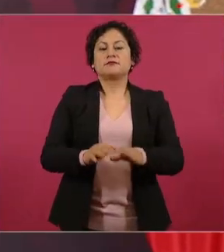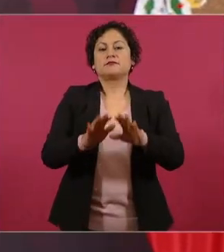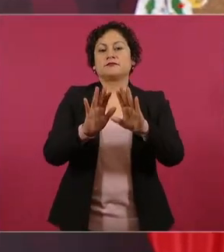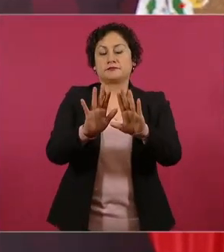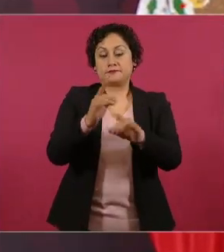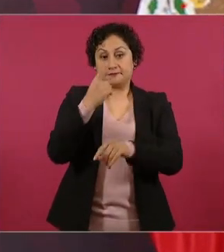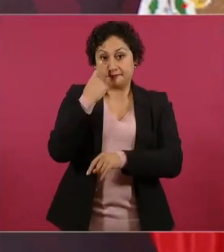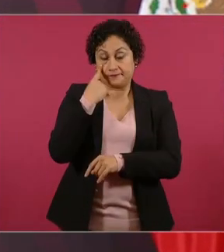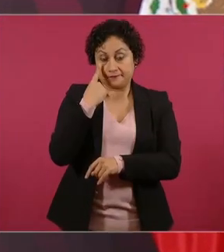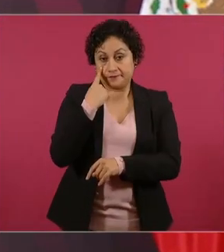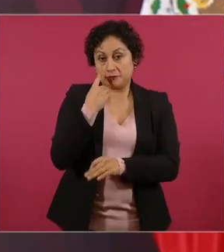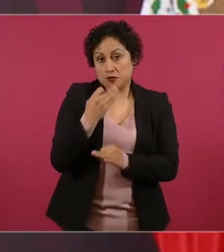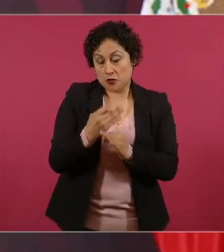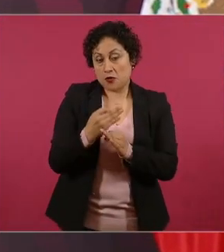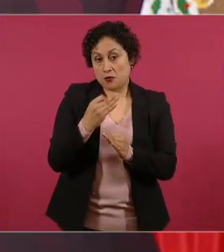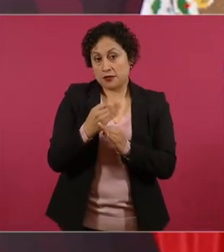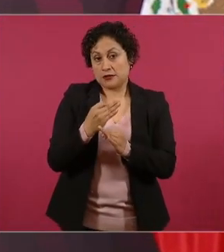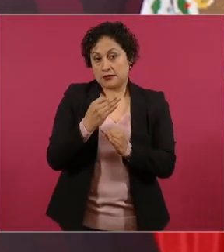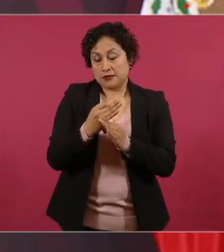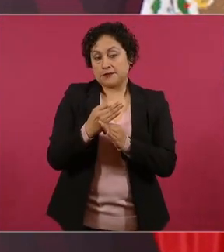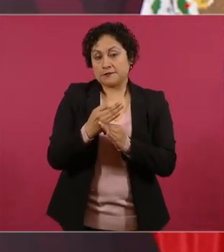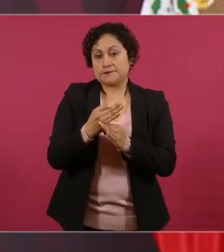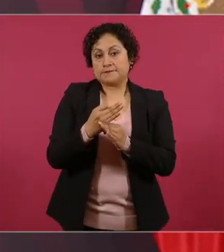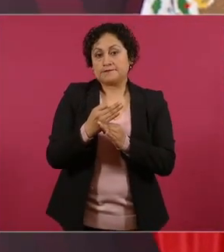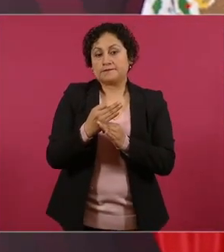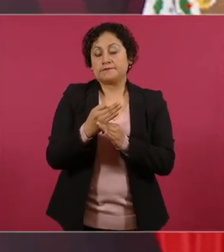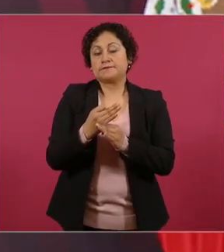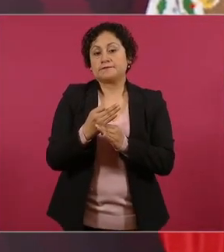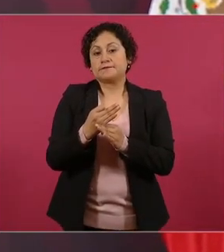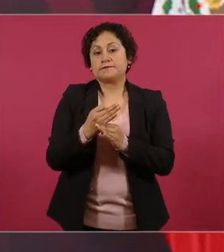formalmente, bueno, lo que hace